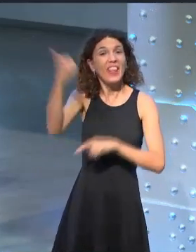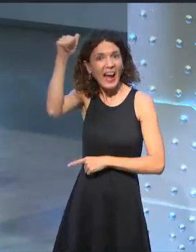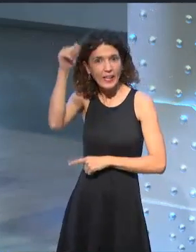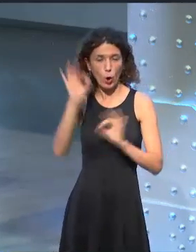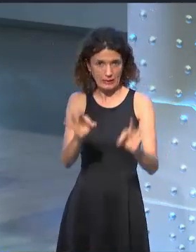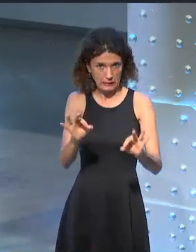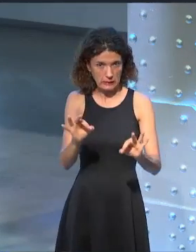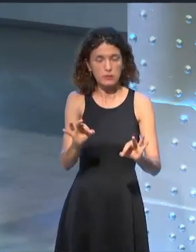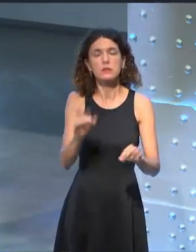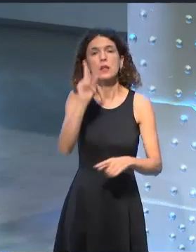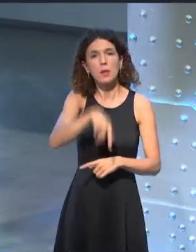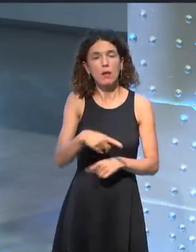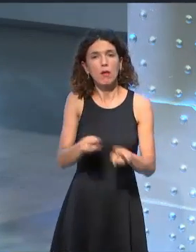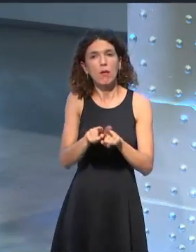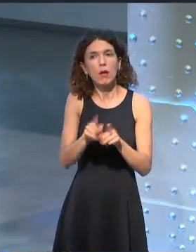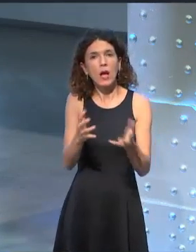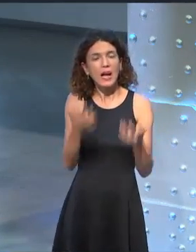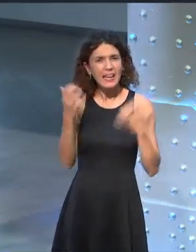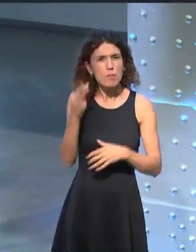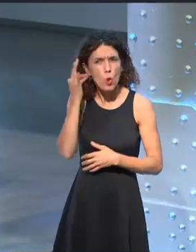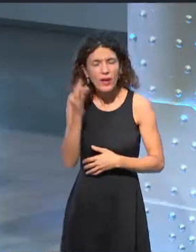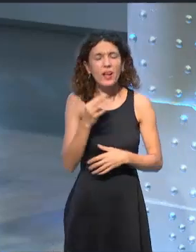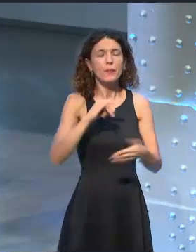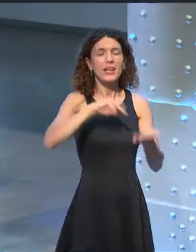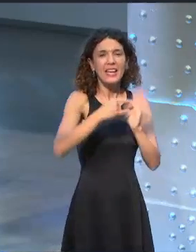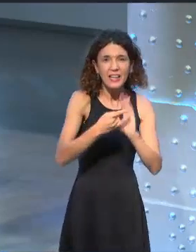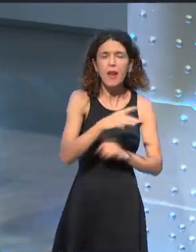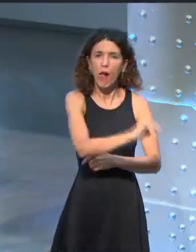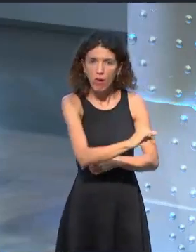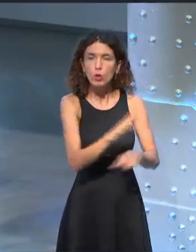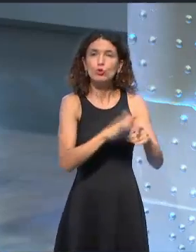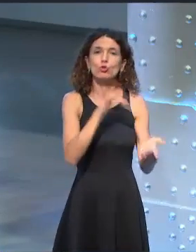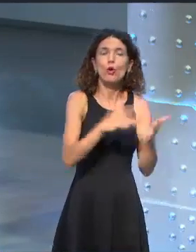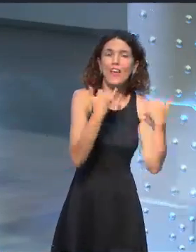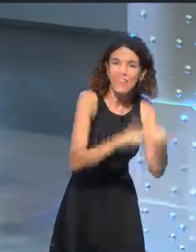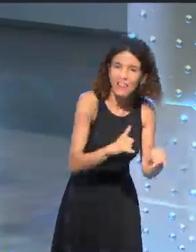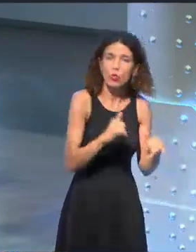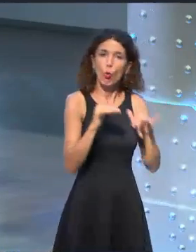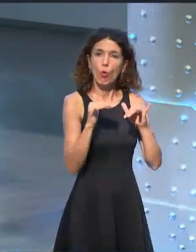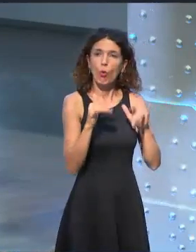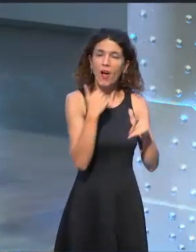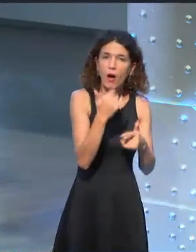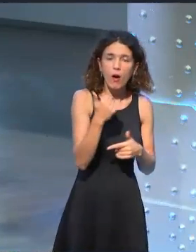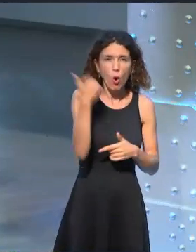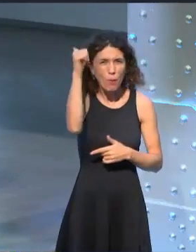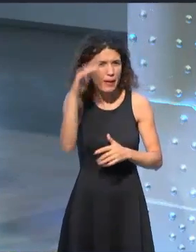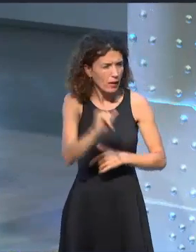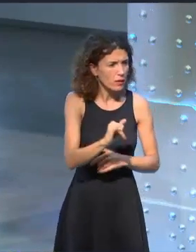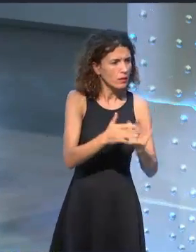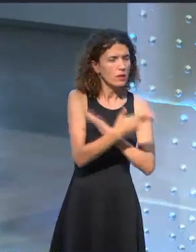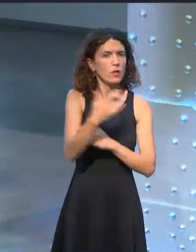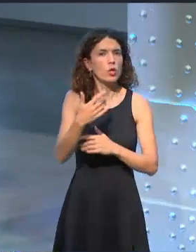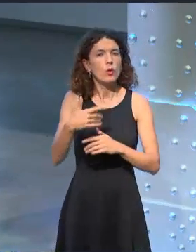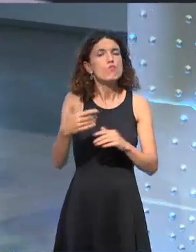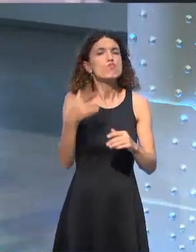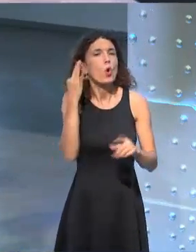solo los ganan los hombres, también ganan las mujeres. Las ingenieras están cuando hay un evento, cuando siempre hay hombres. Dicen, bueno, es que no